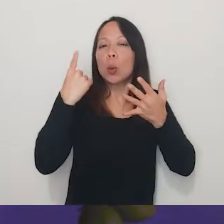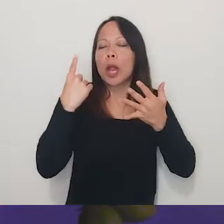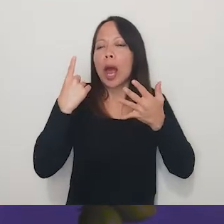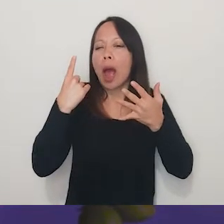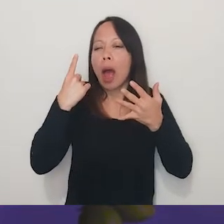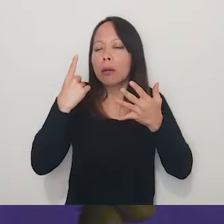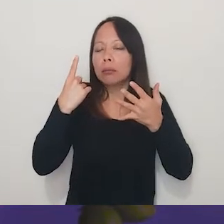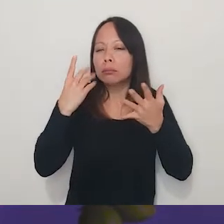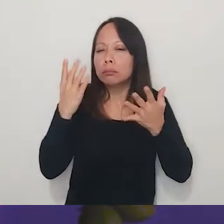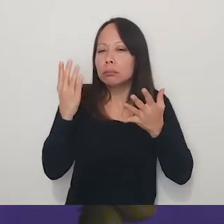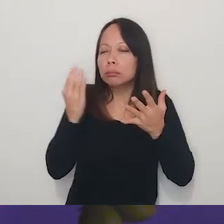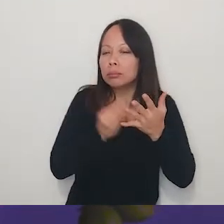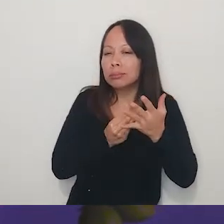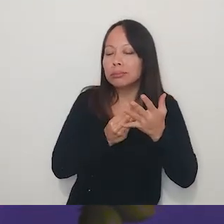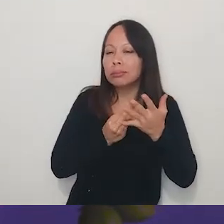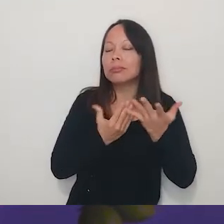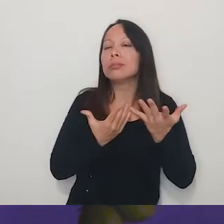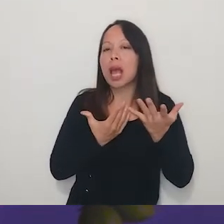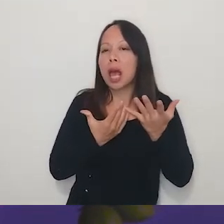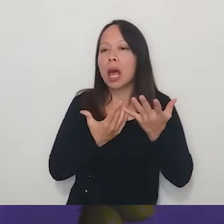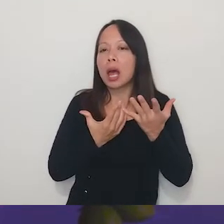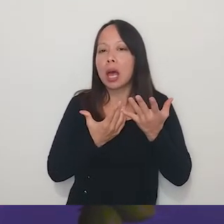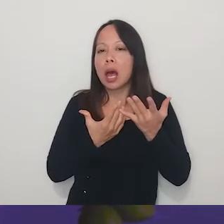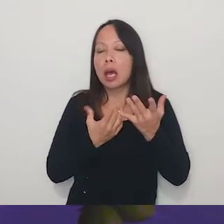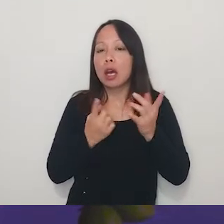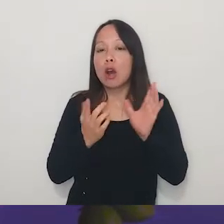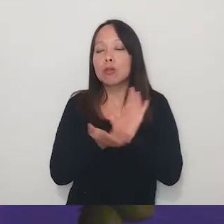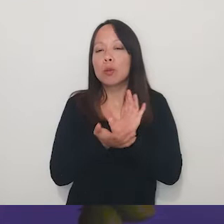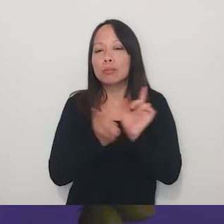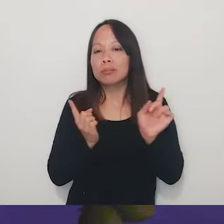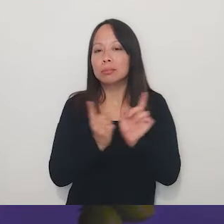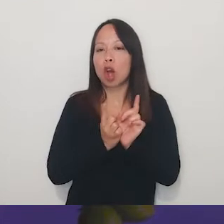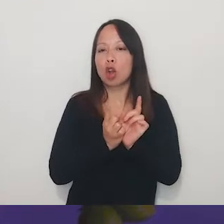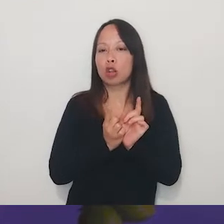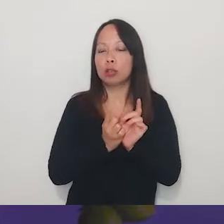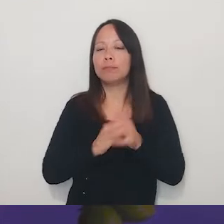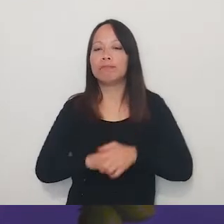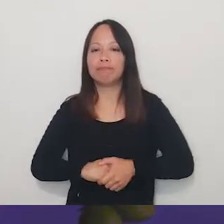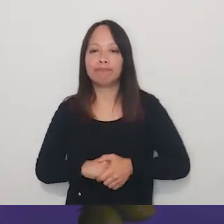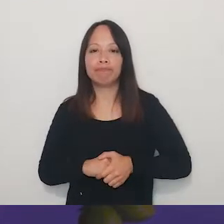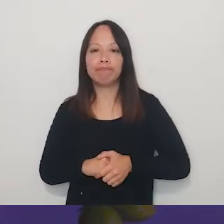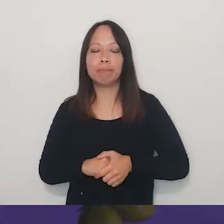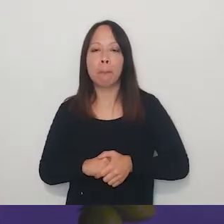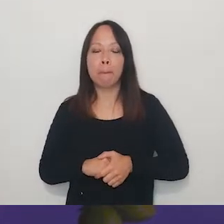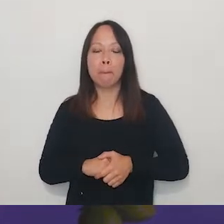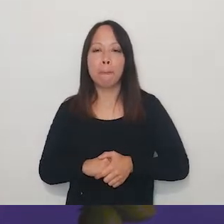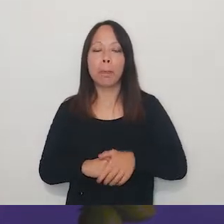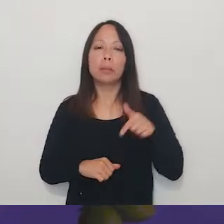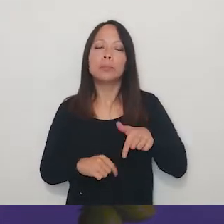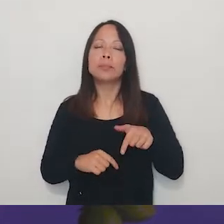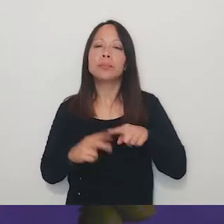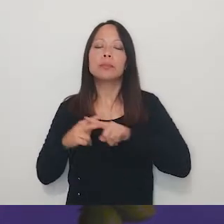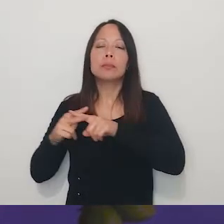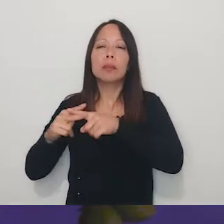5. Se busca en el lugar adecuado y bueno, eso puede ayudar a cortar este viaje. Con